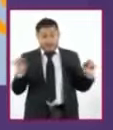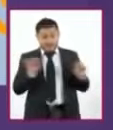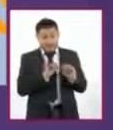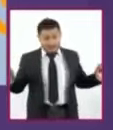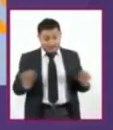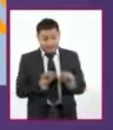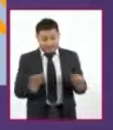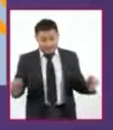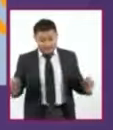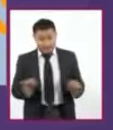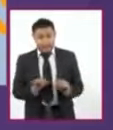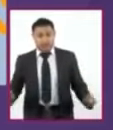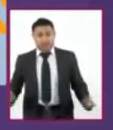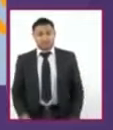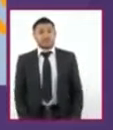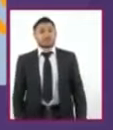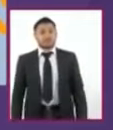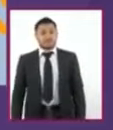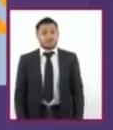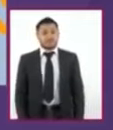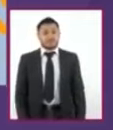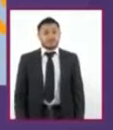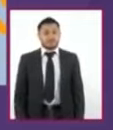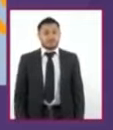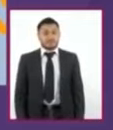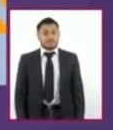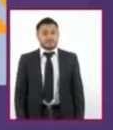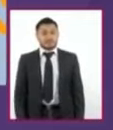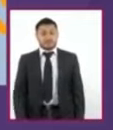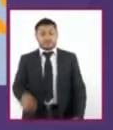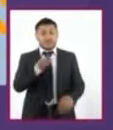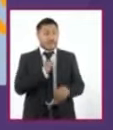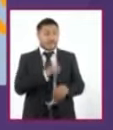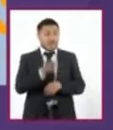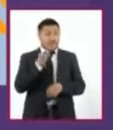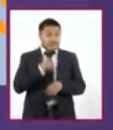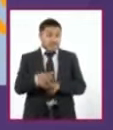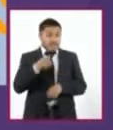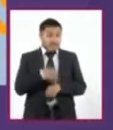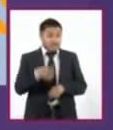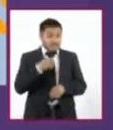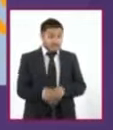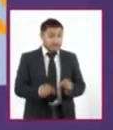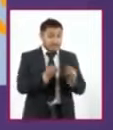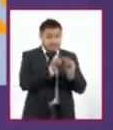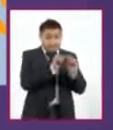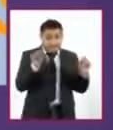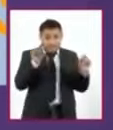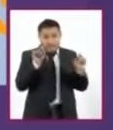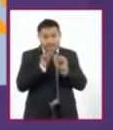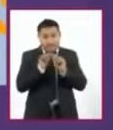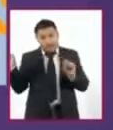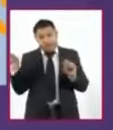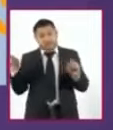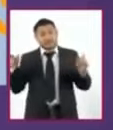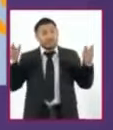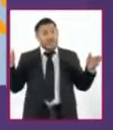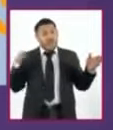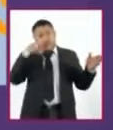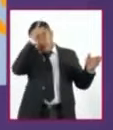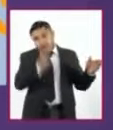de los vértices al eje de simetría. Medimos la distancia que hay entre ellos y se prolonga el